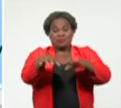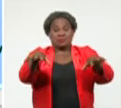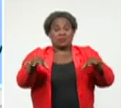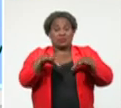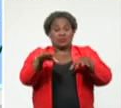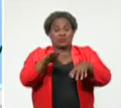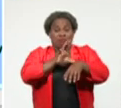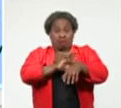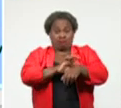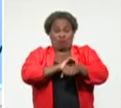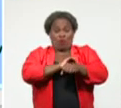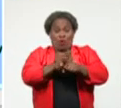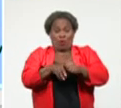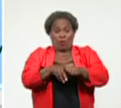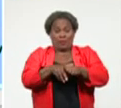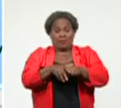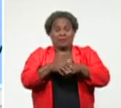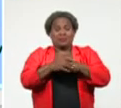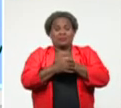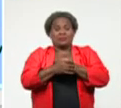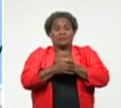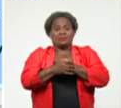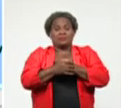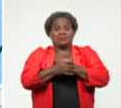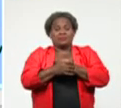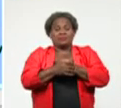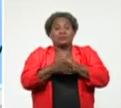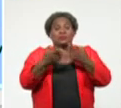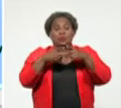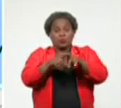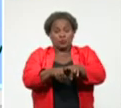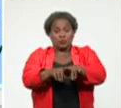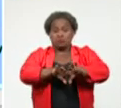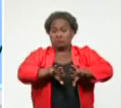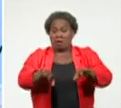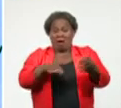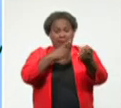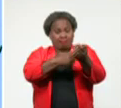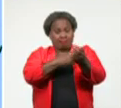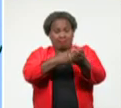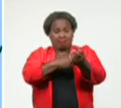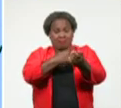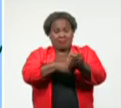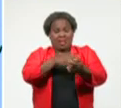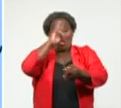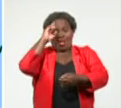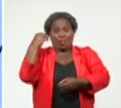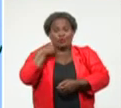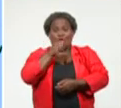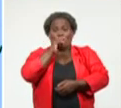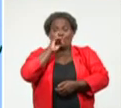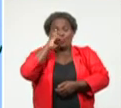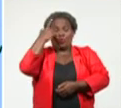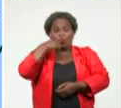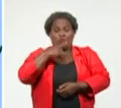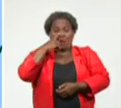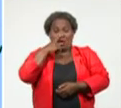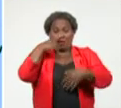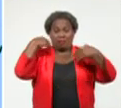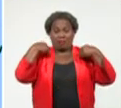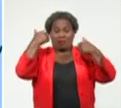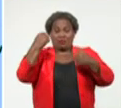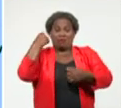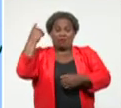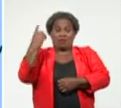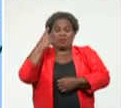del país frente a la COVID-19. Nos acompaña, como ya es habitual, el doctor Francisco Durán García, director nacional de